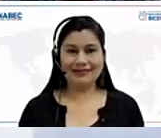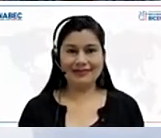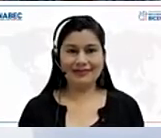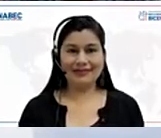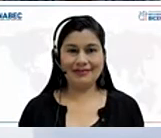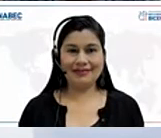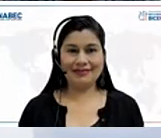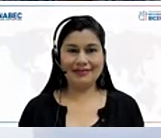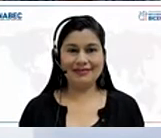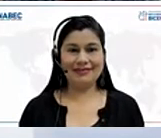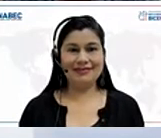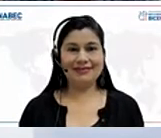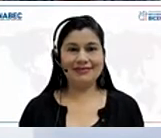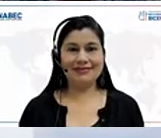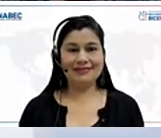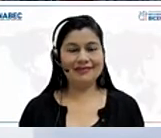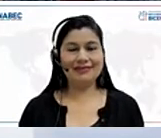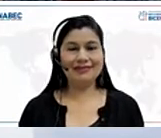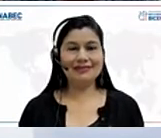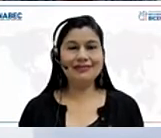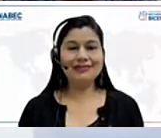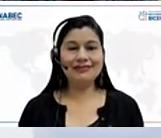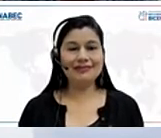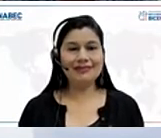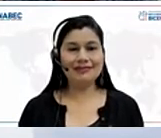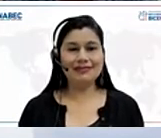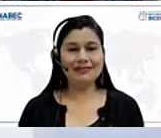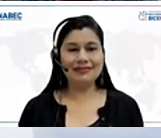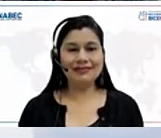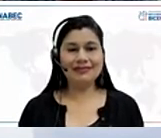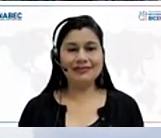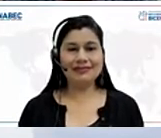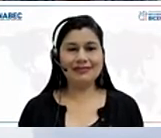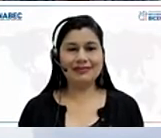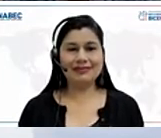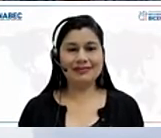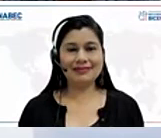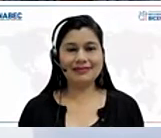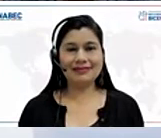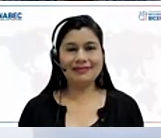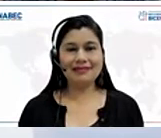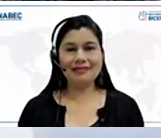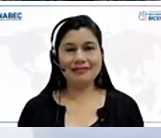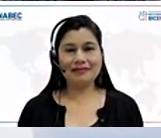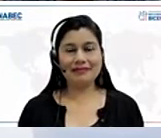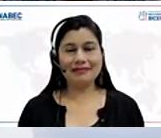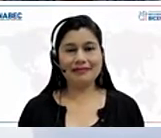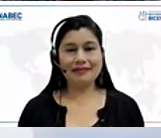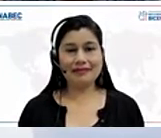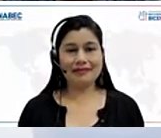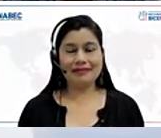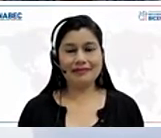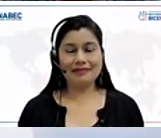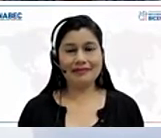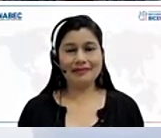Si ha sido un buen profesional, que ha dado continuidad a sus actividades y, bueno, tal vez ha colaborado en las relaciones